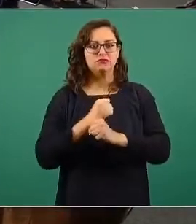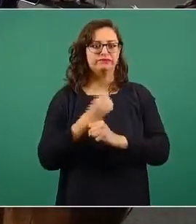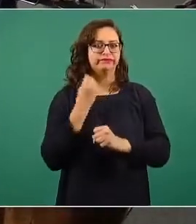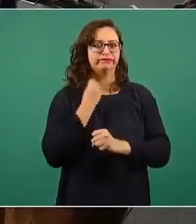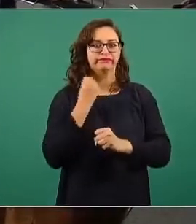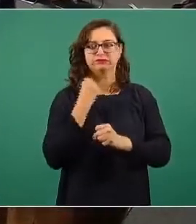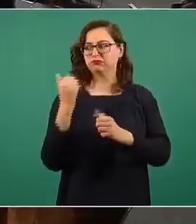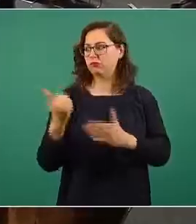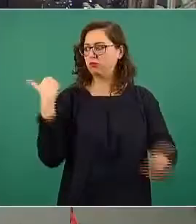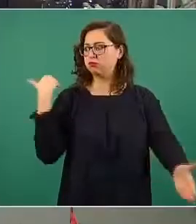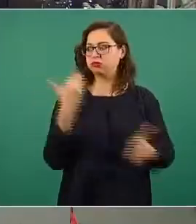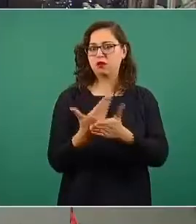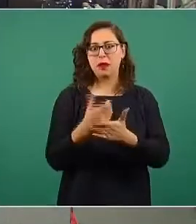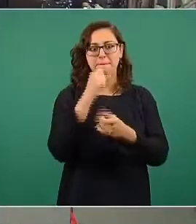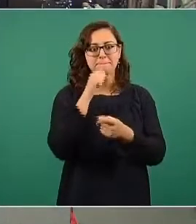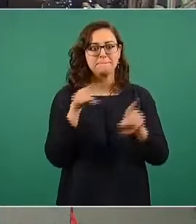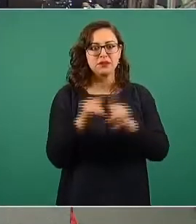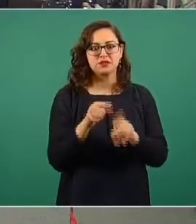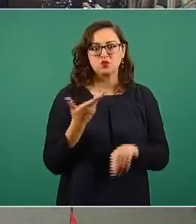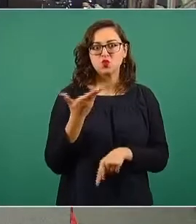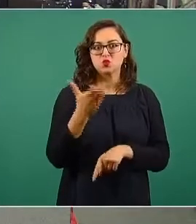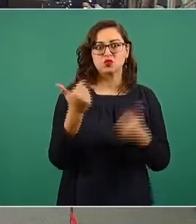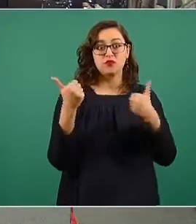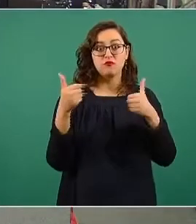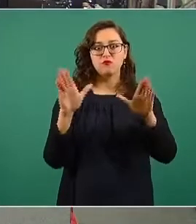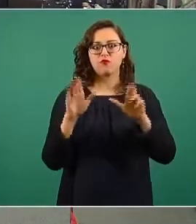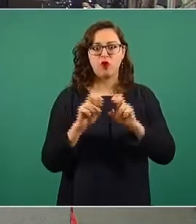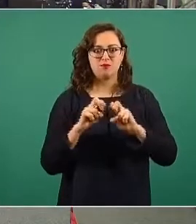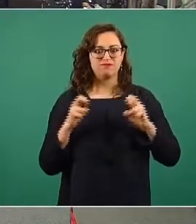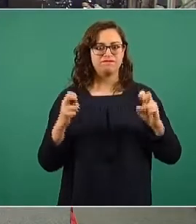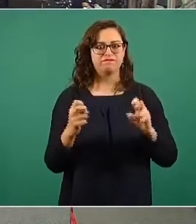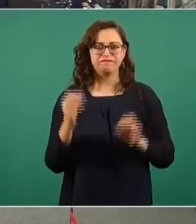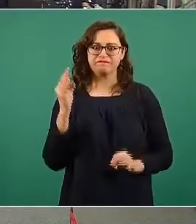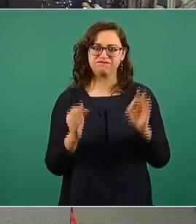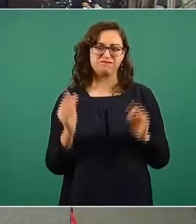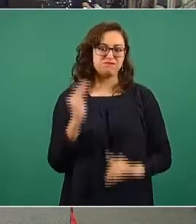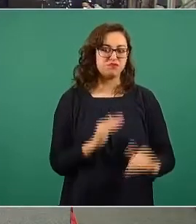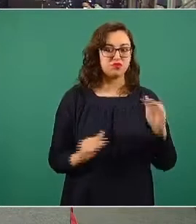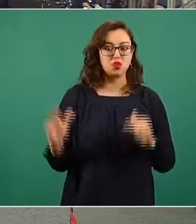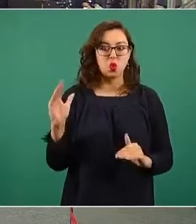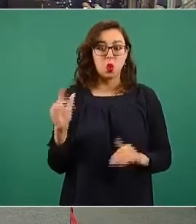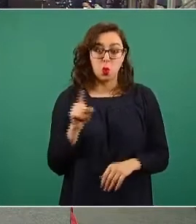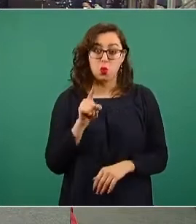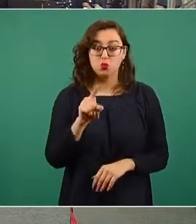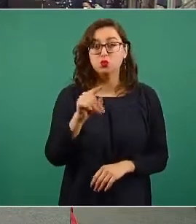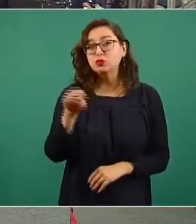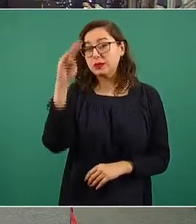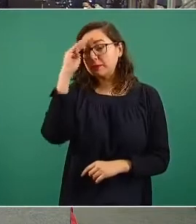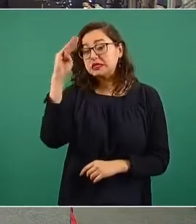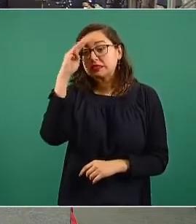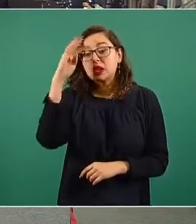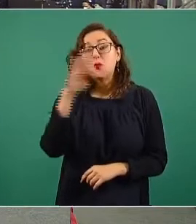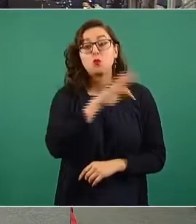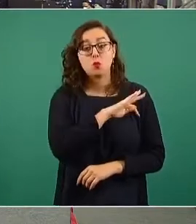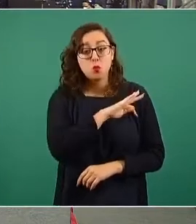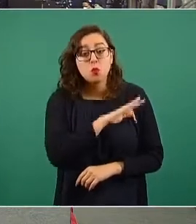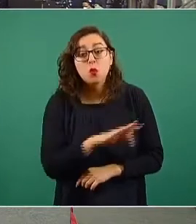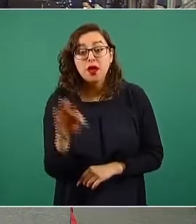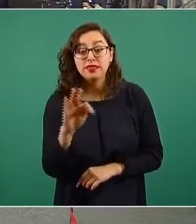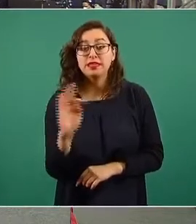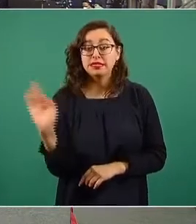viable esta postura, esta posibilidad? O sea, ¿la ve cercana y sana para el